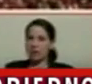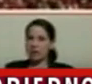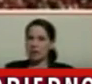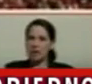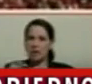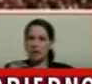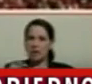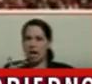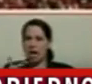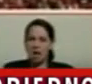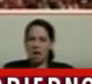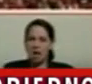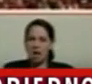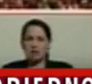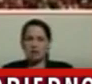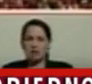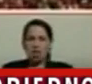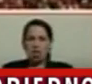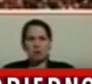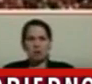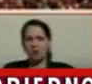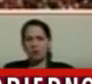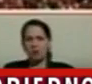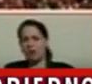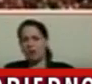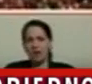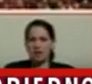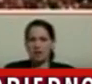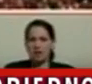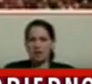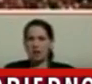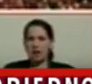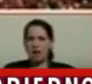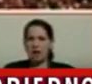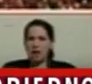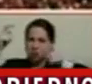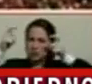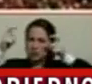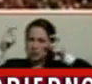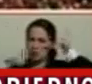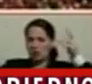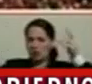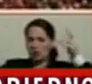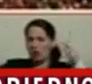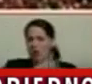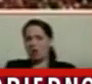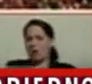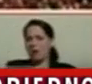de Chávez, y le entregaran el poder a los golpistas y al imperialismo.